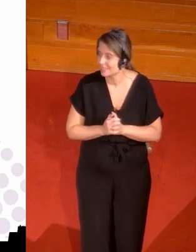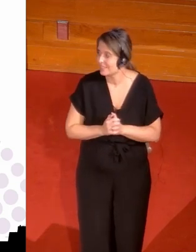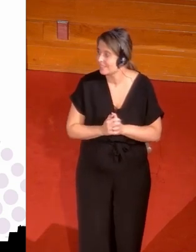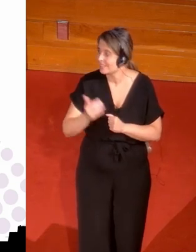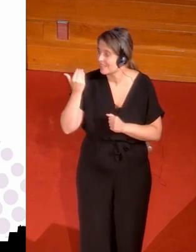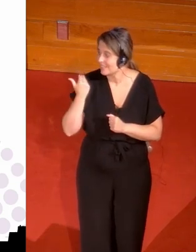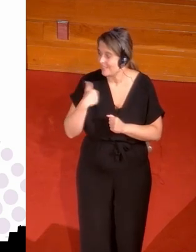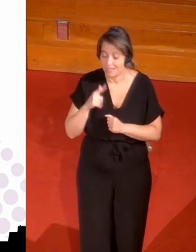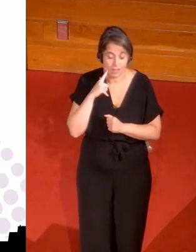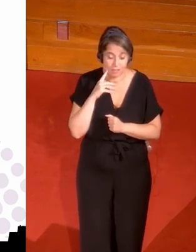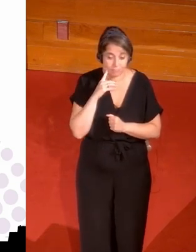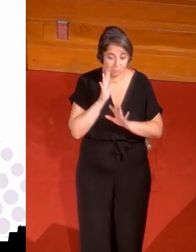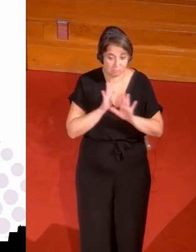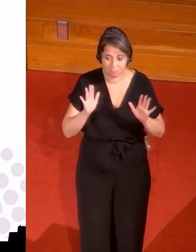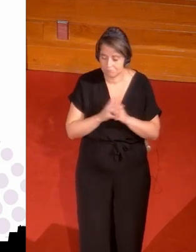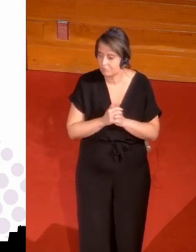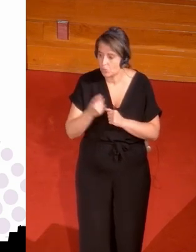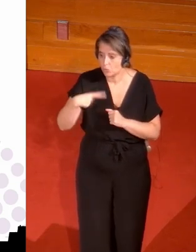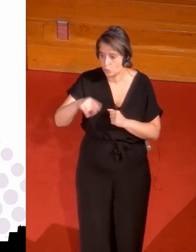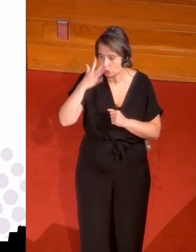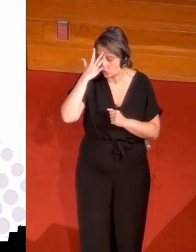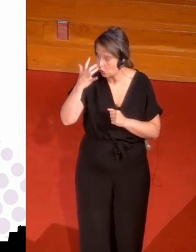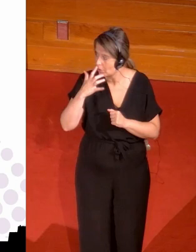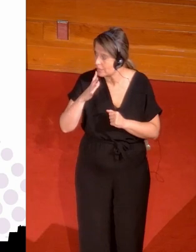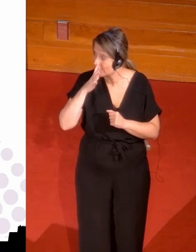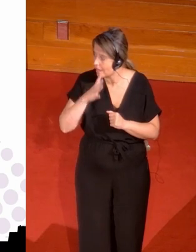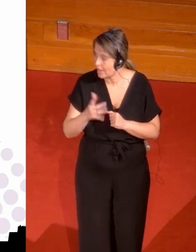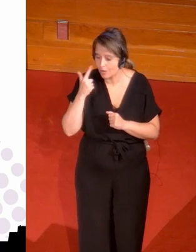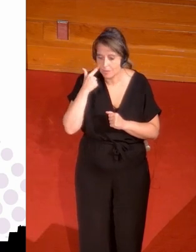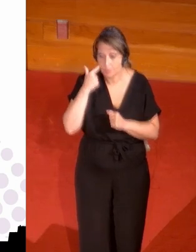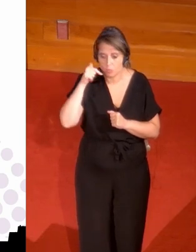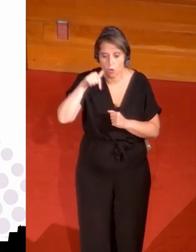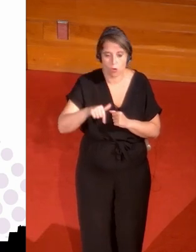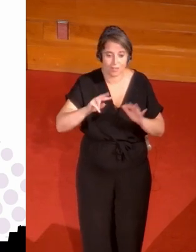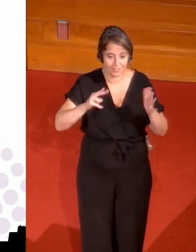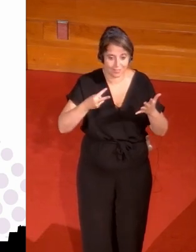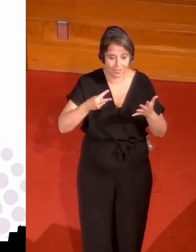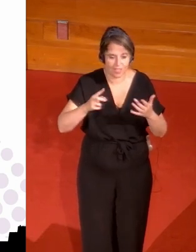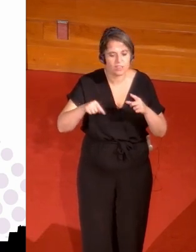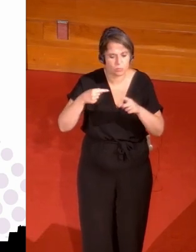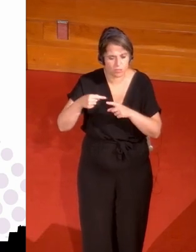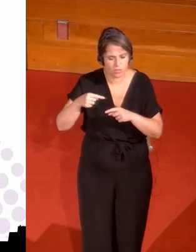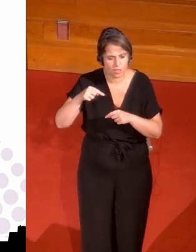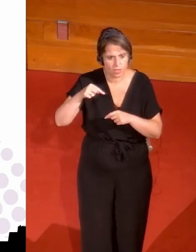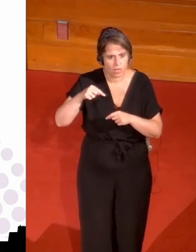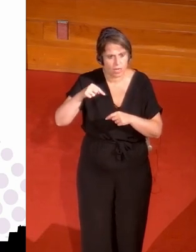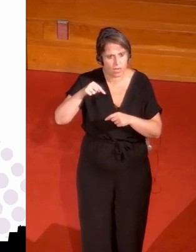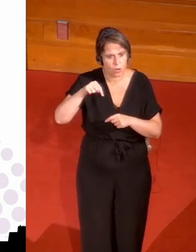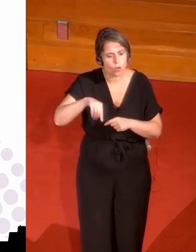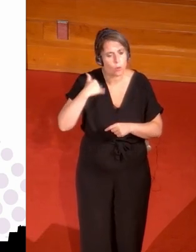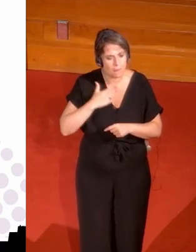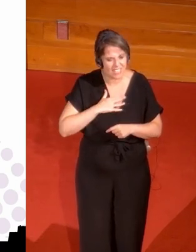erantzun guztia gogat orain eh geko bedan Florida cineman adió